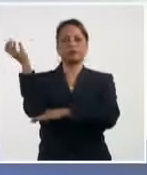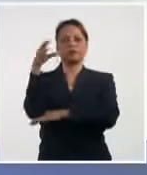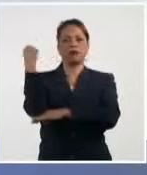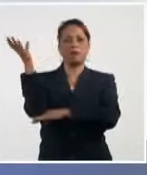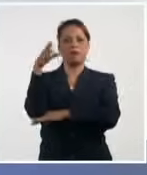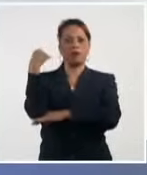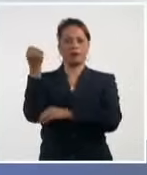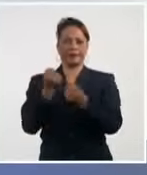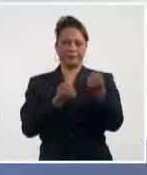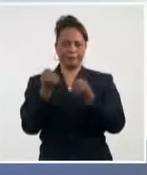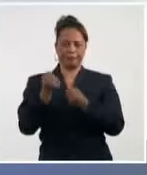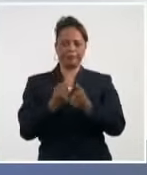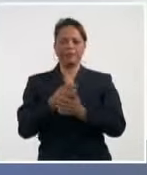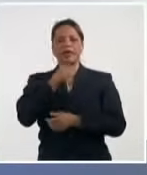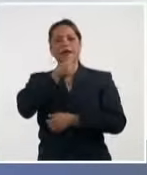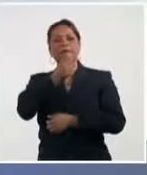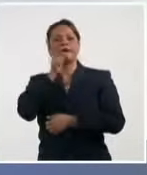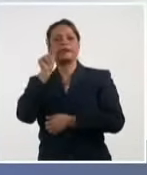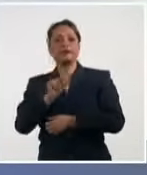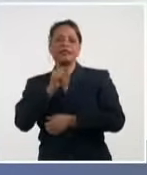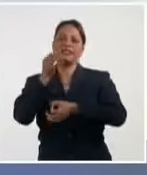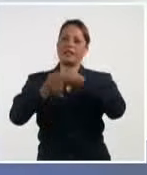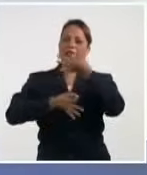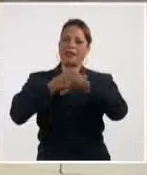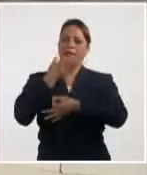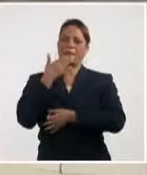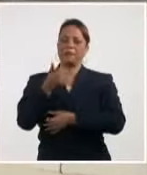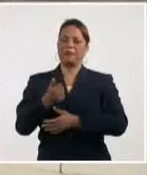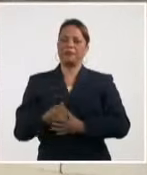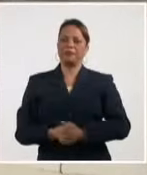periodista Bernardo Espinosa con detalles de la importación.